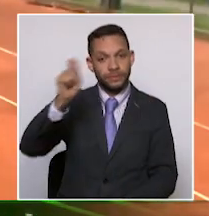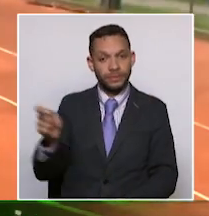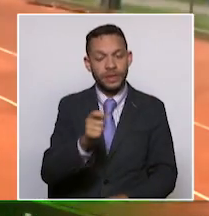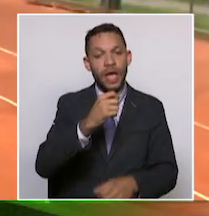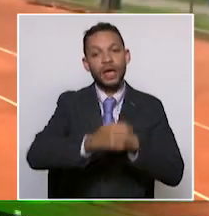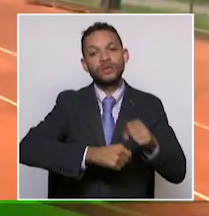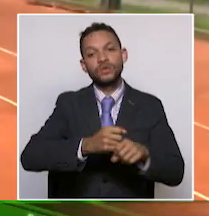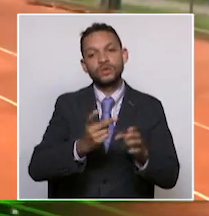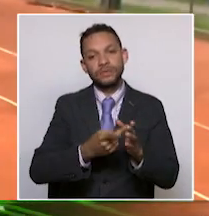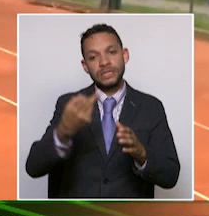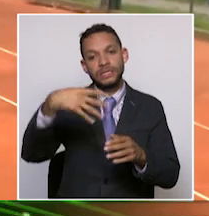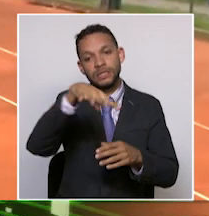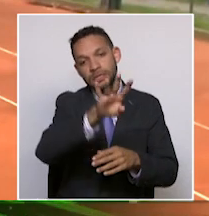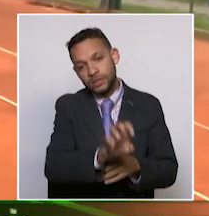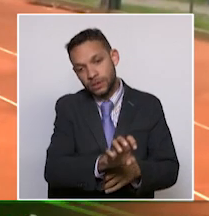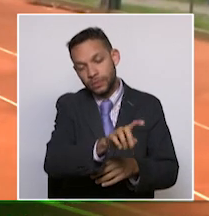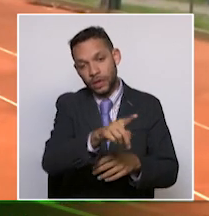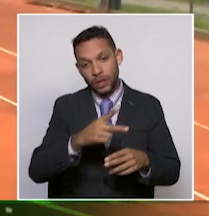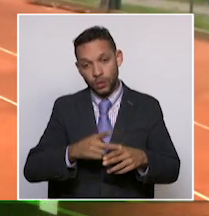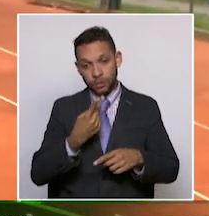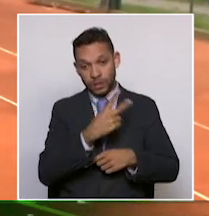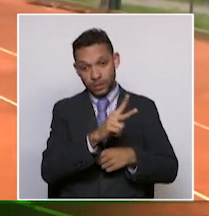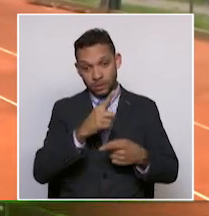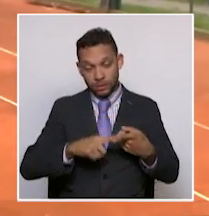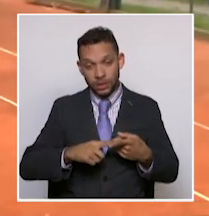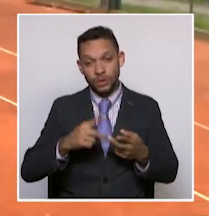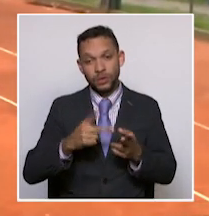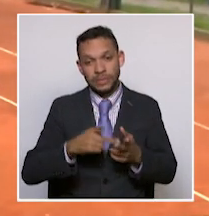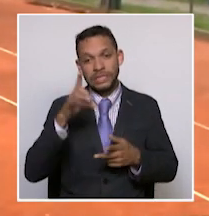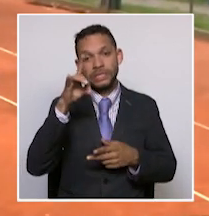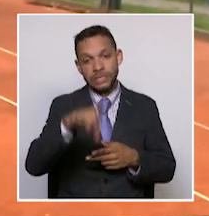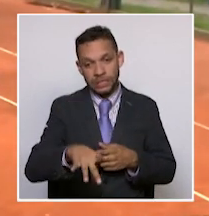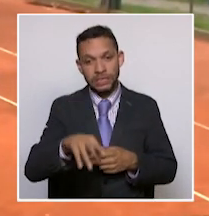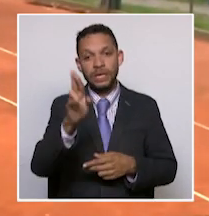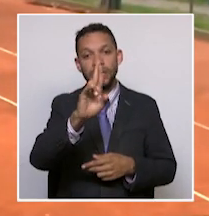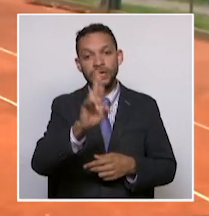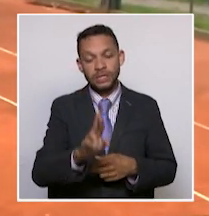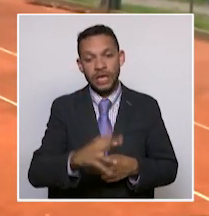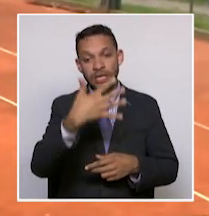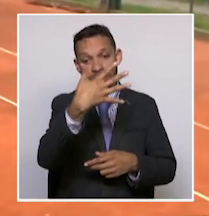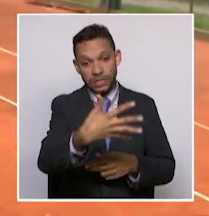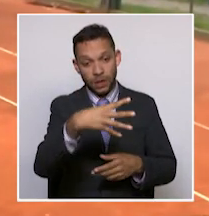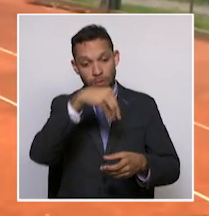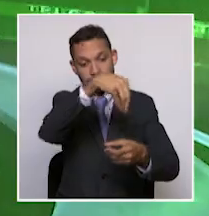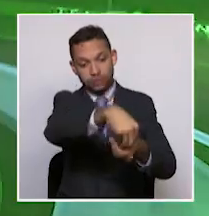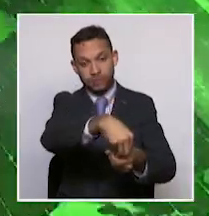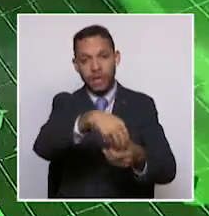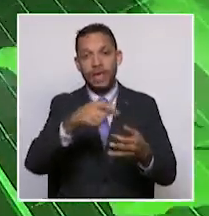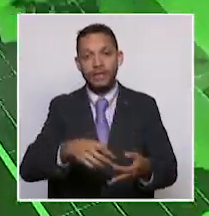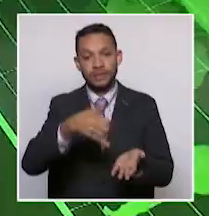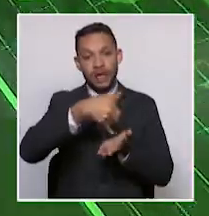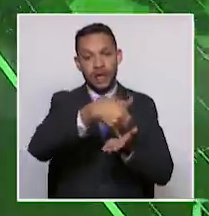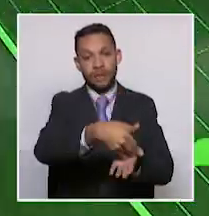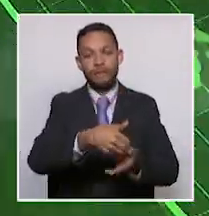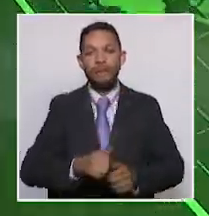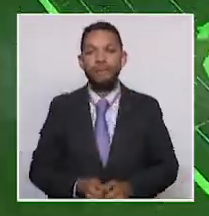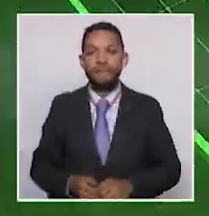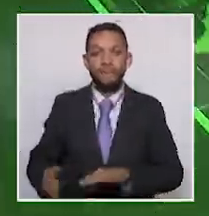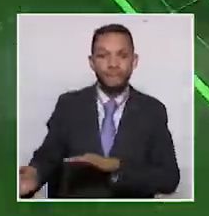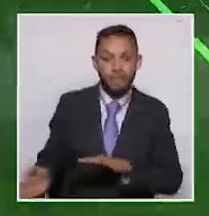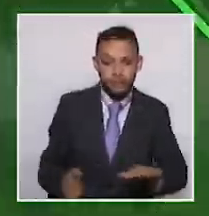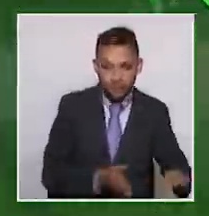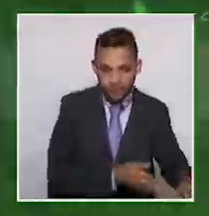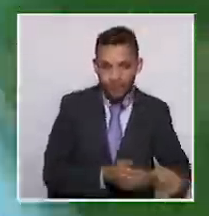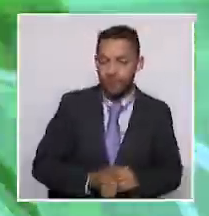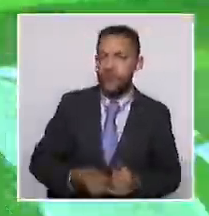2019. En las ediciones de los años 2012 y 2015, Risaralda estuvo en 5 de los 7 podiums. 8:38 minutos.